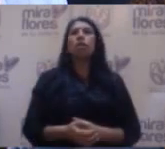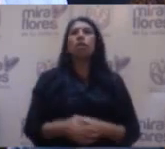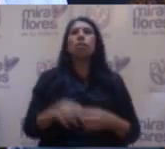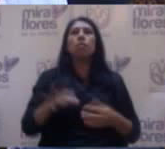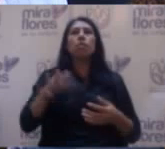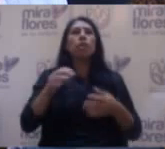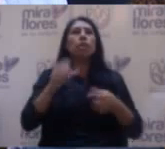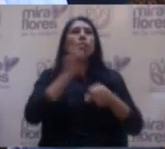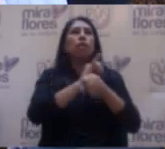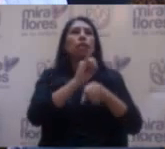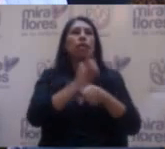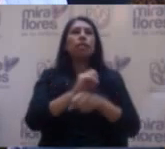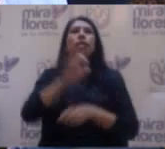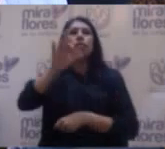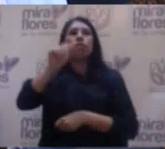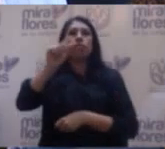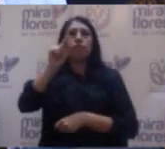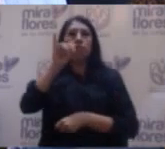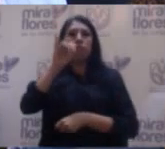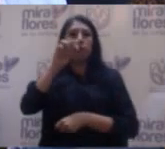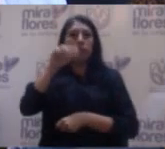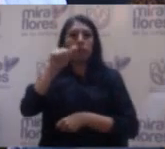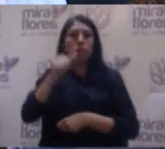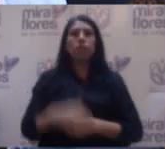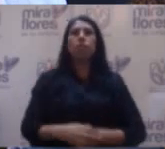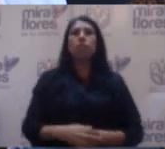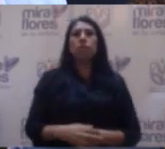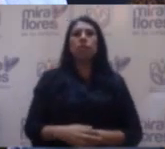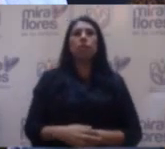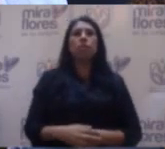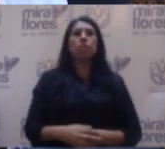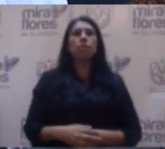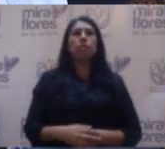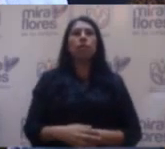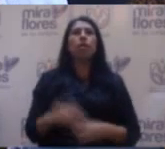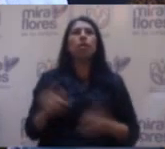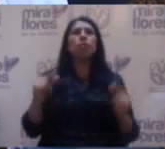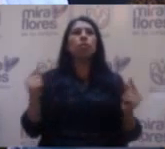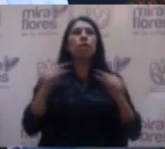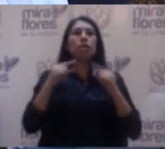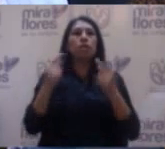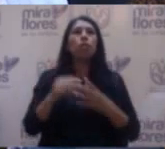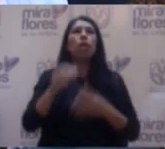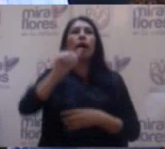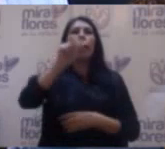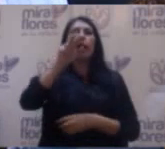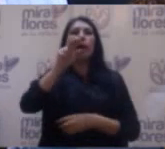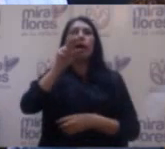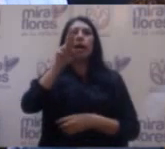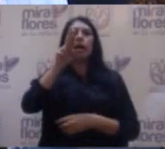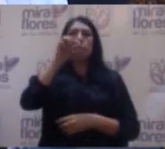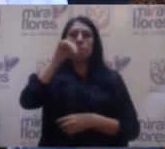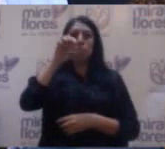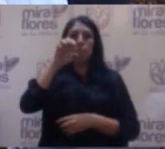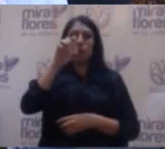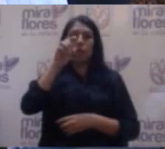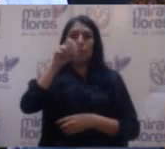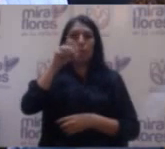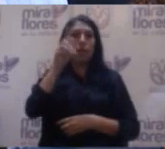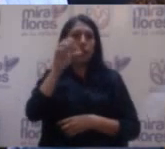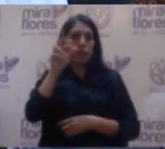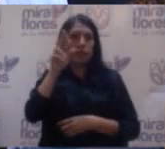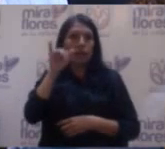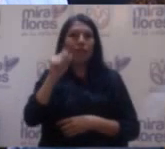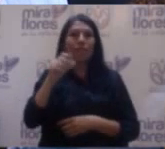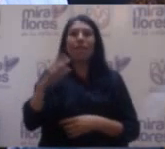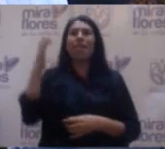Fátima y por la urbanización Armendáriz, permanentemente es alarma tras